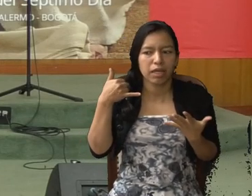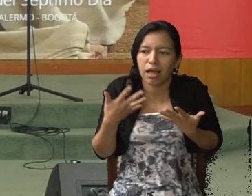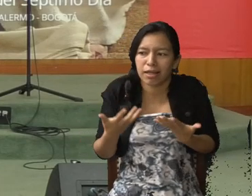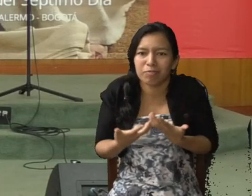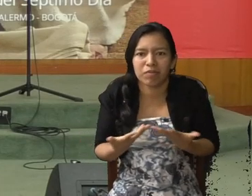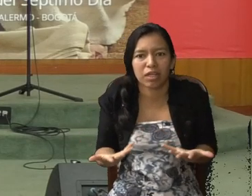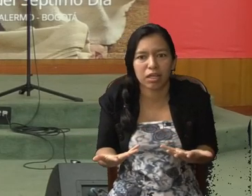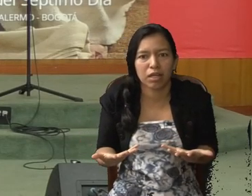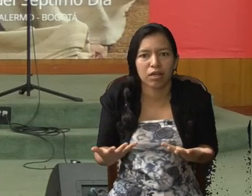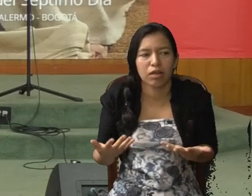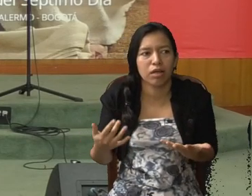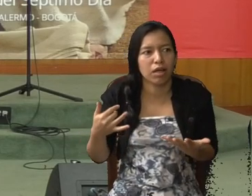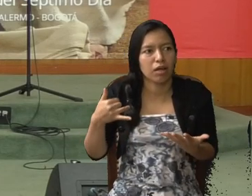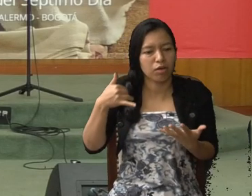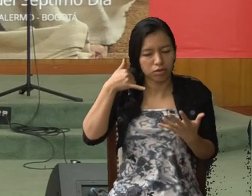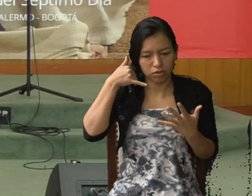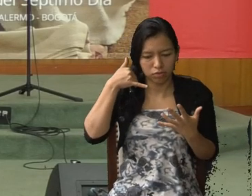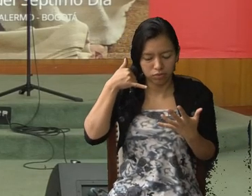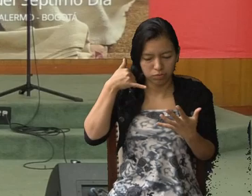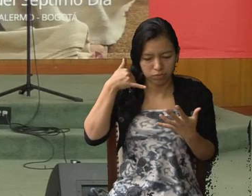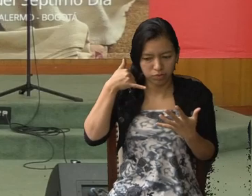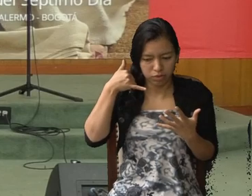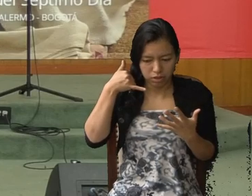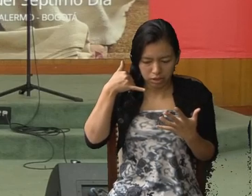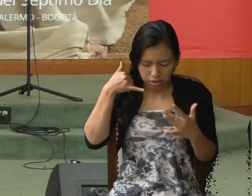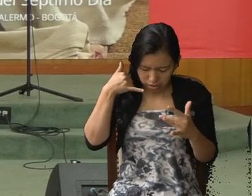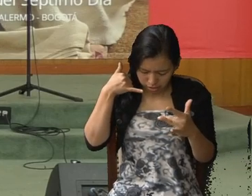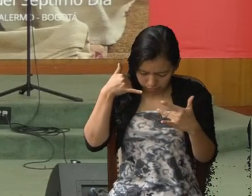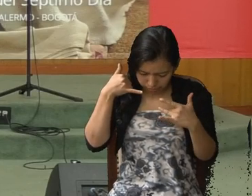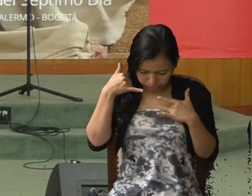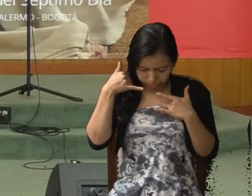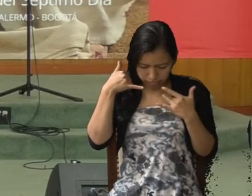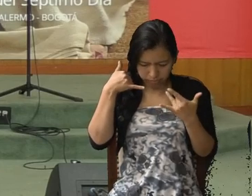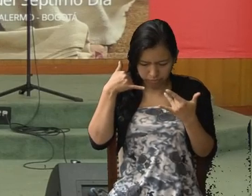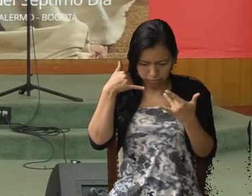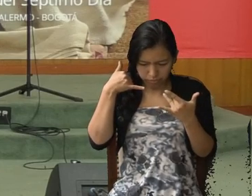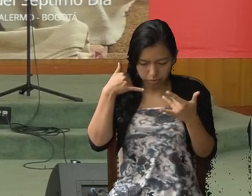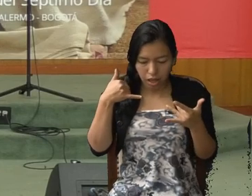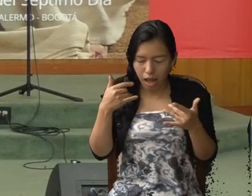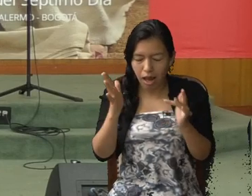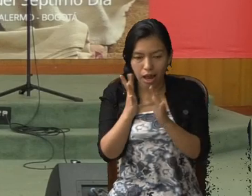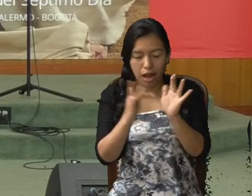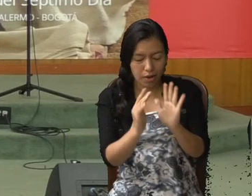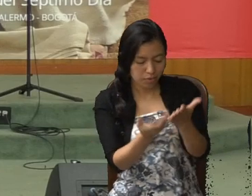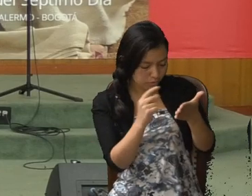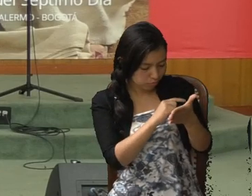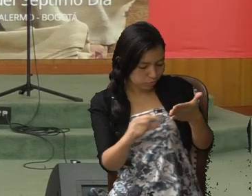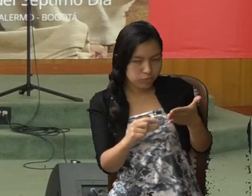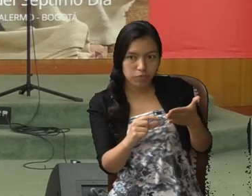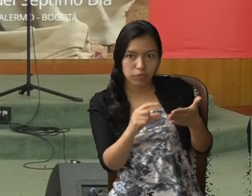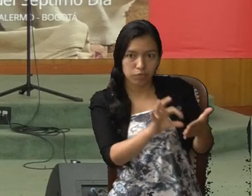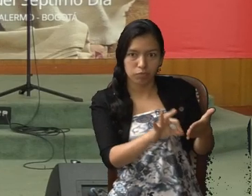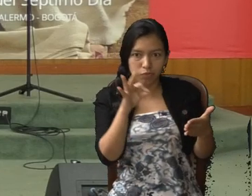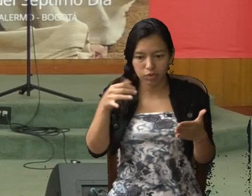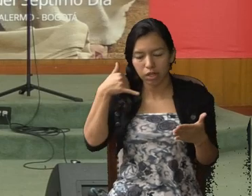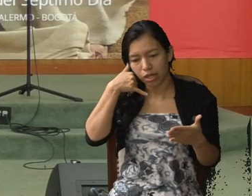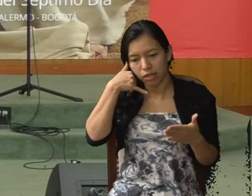Y de un momento a otro, sentí la impresión de que debía decirle algún texto bíblico. Y entonces le